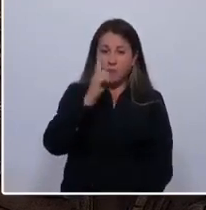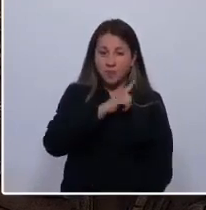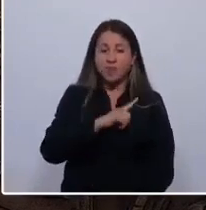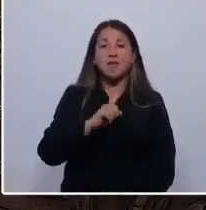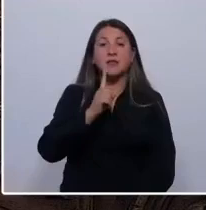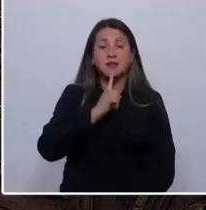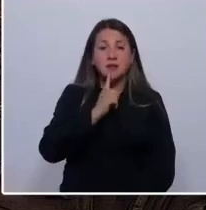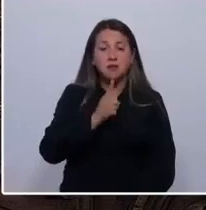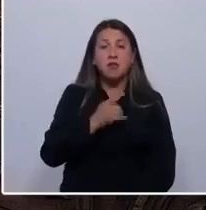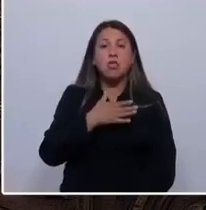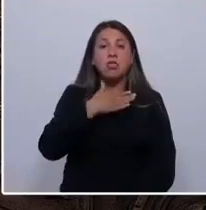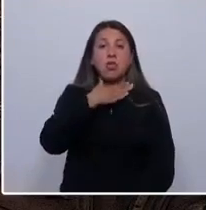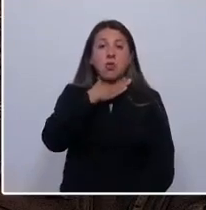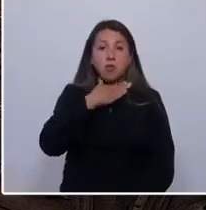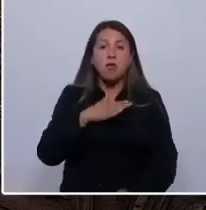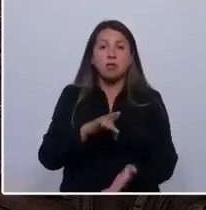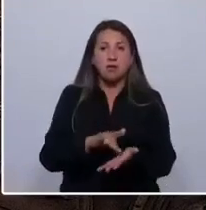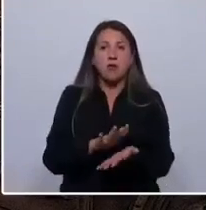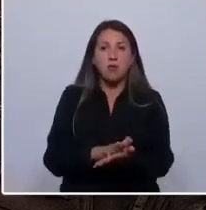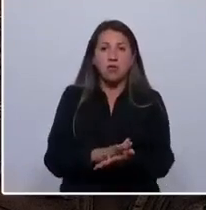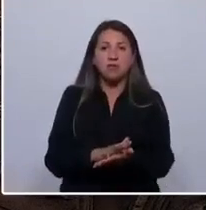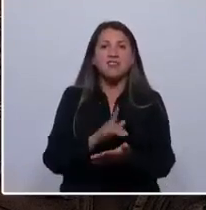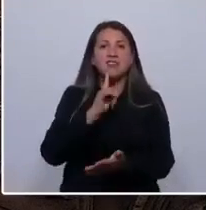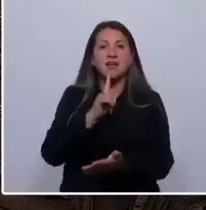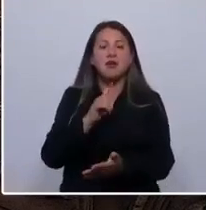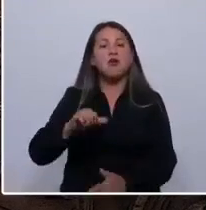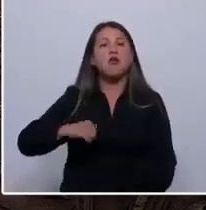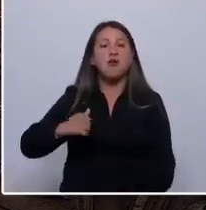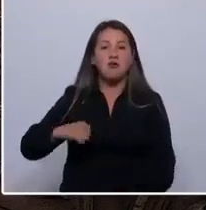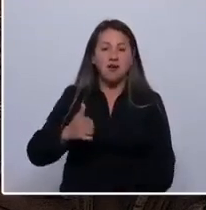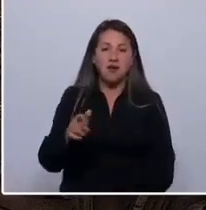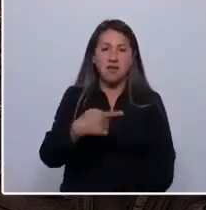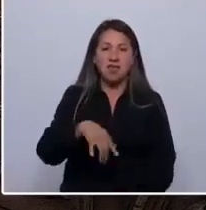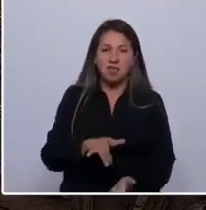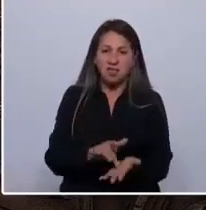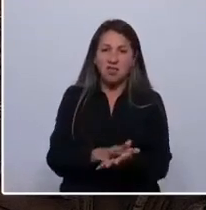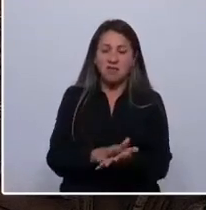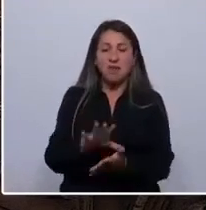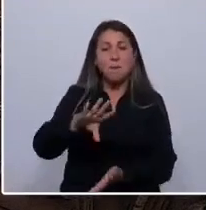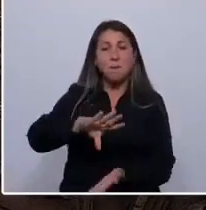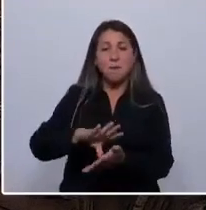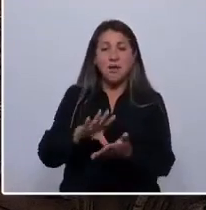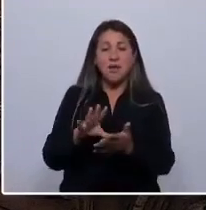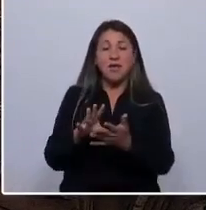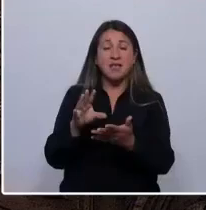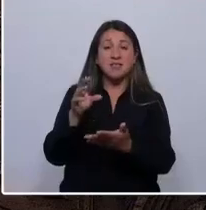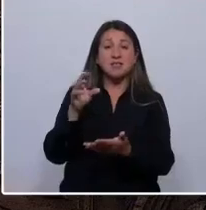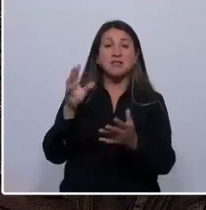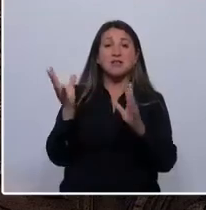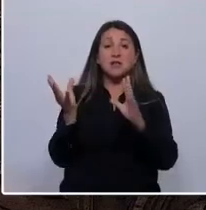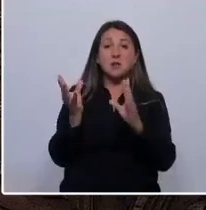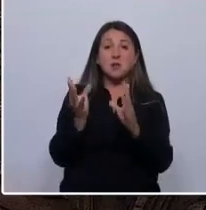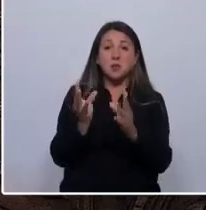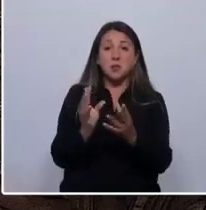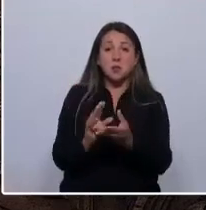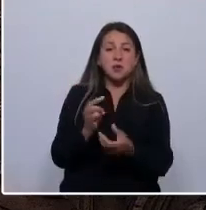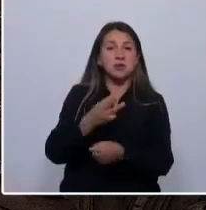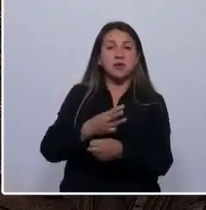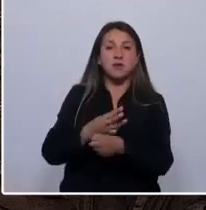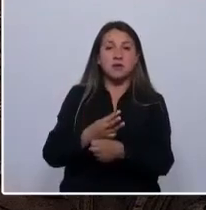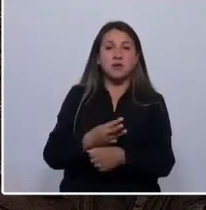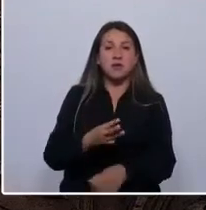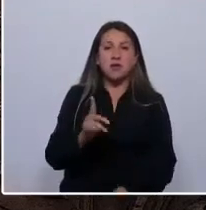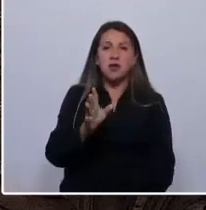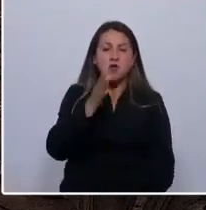tenemos una deuda con nuestros jóvenes. Nuestro país está envejeciendo y ellos no quieren tener